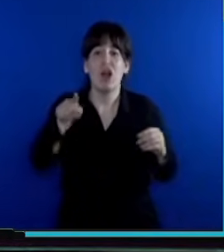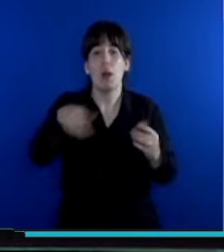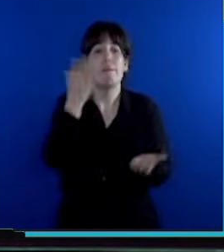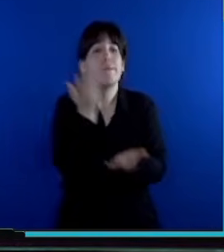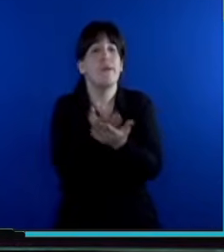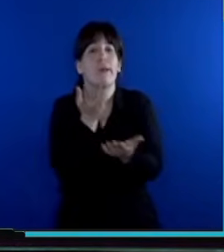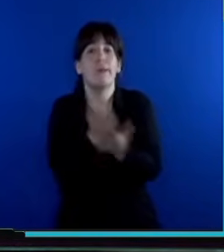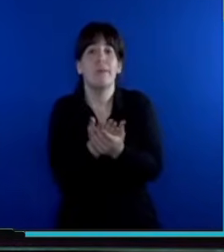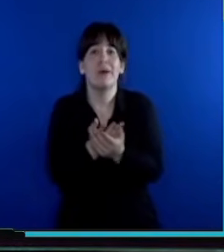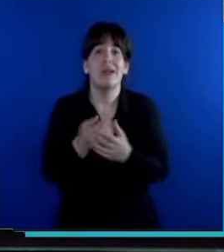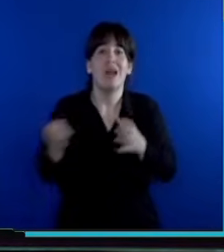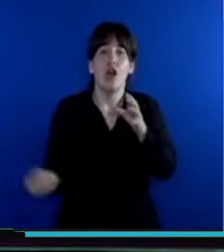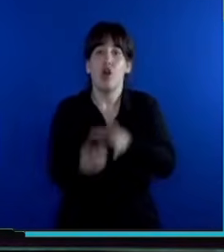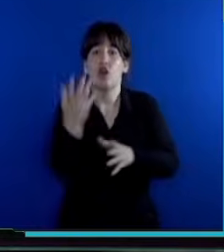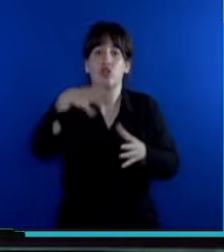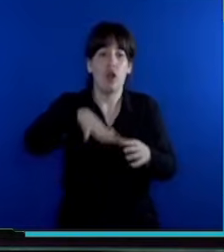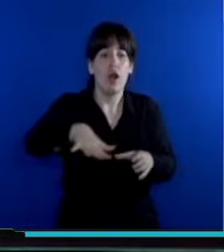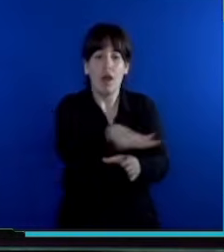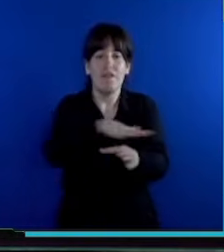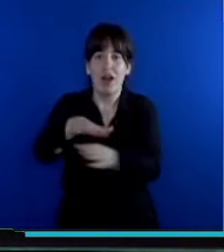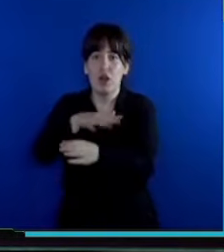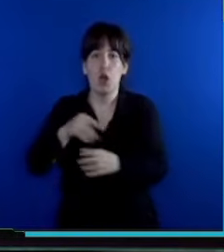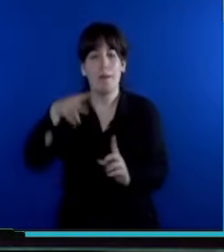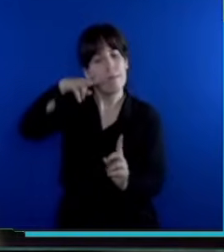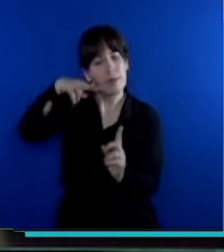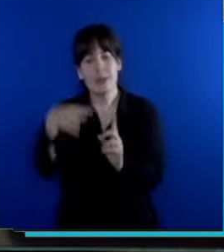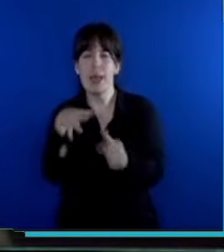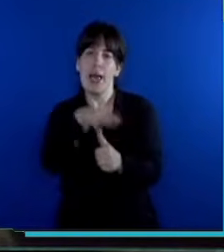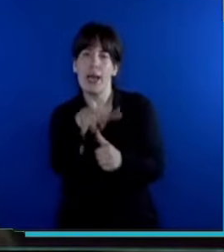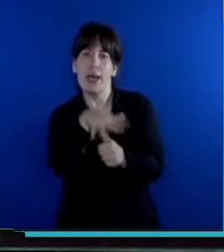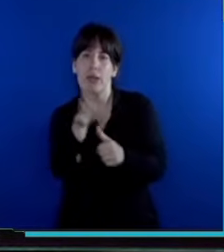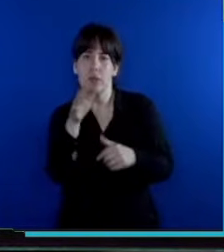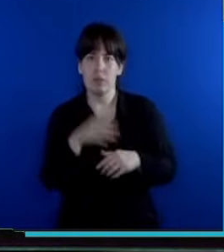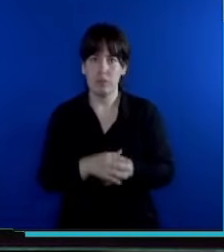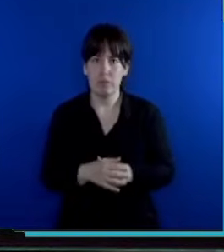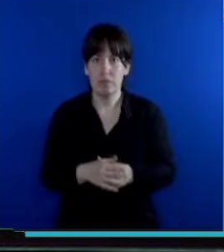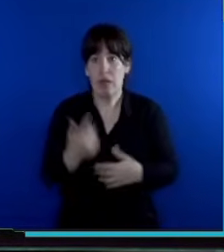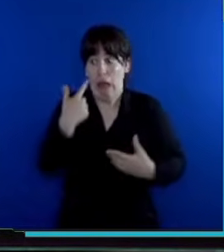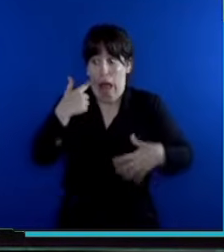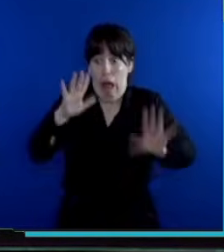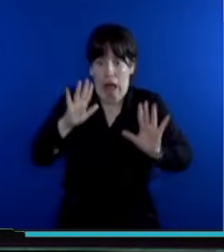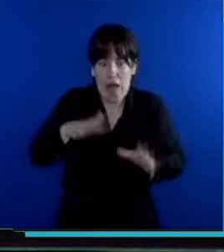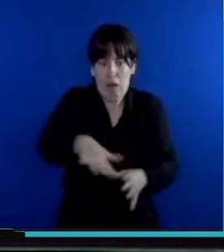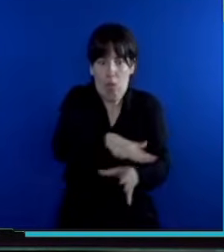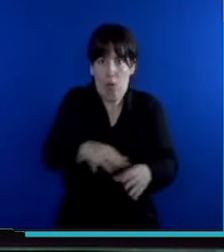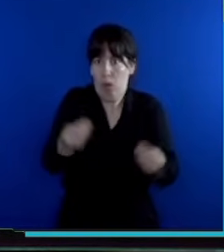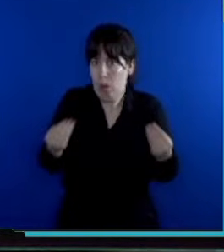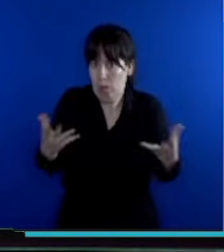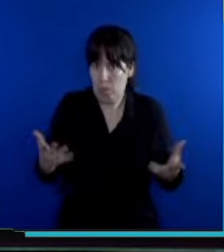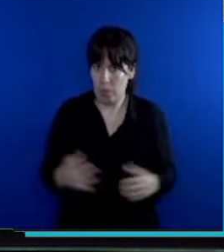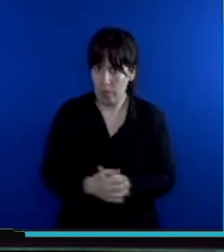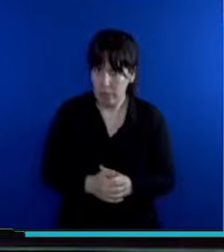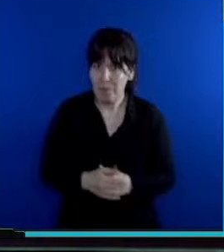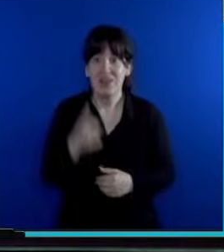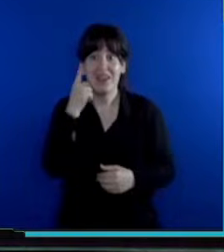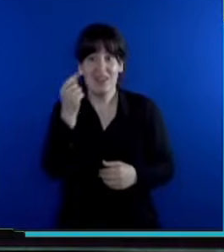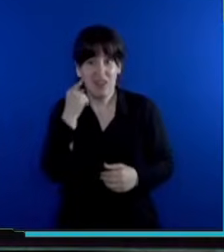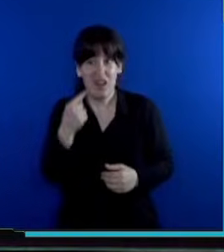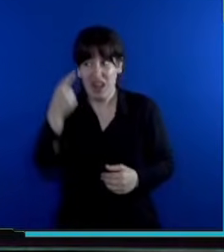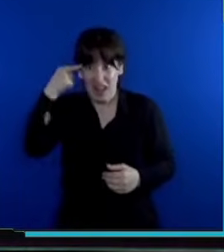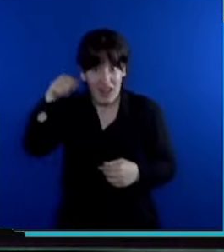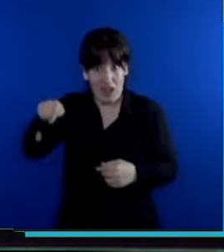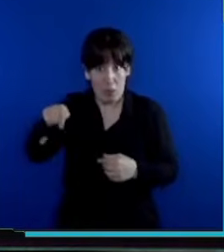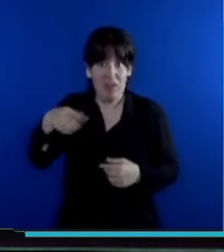la construcción de 3 barrios con perspectiva de género. Veremos cómo son esos barrios, porque Kicillof realmente cree,